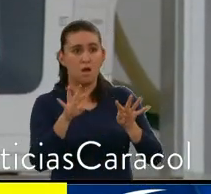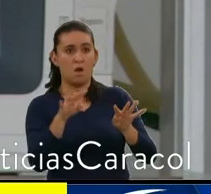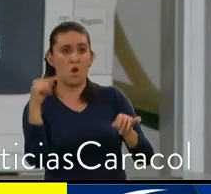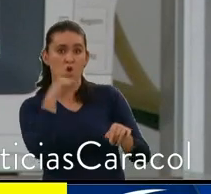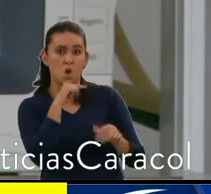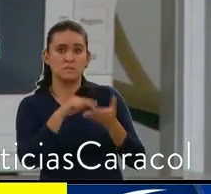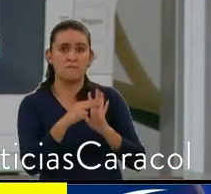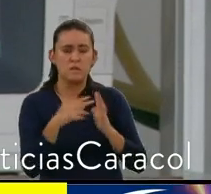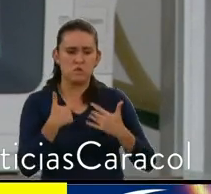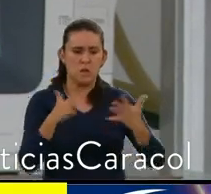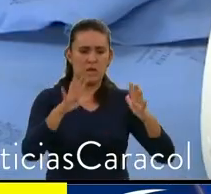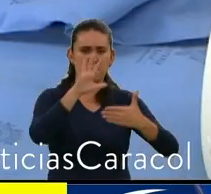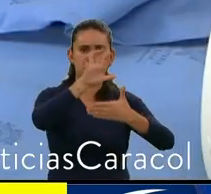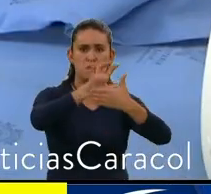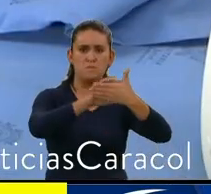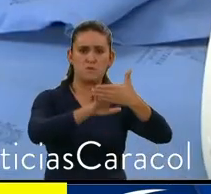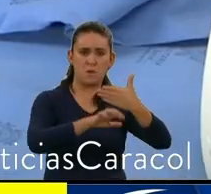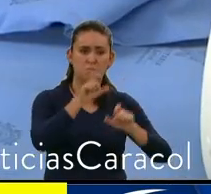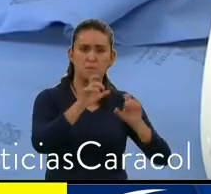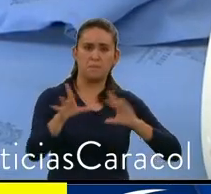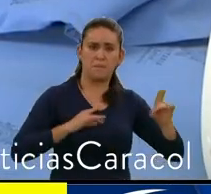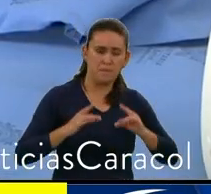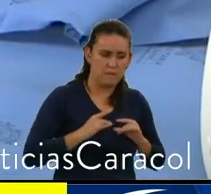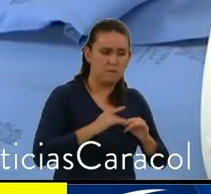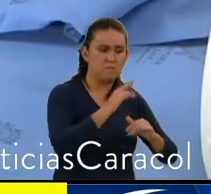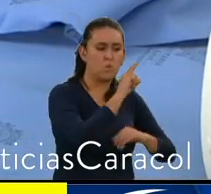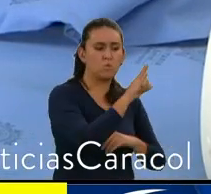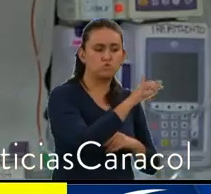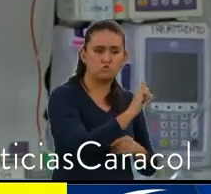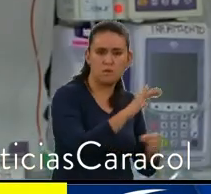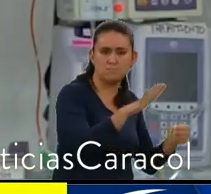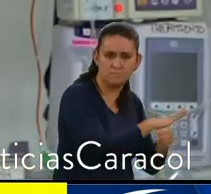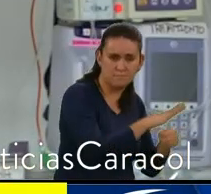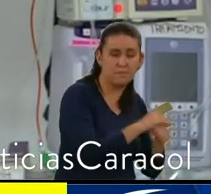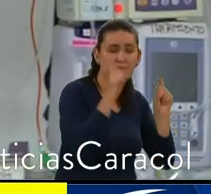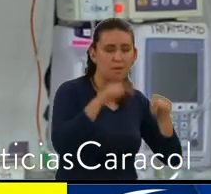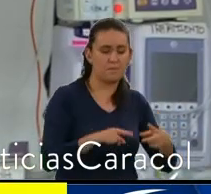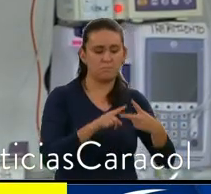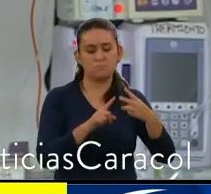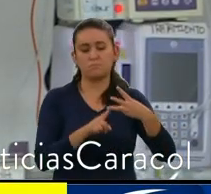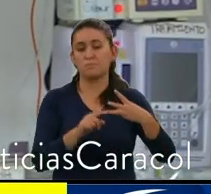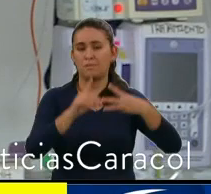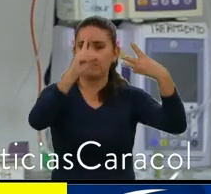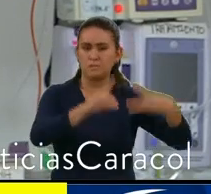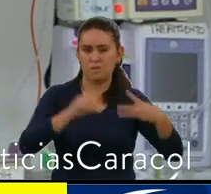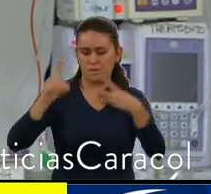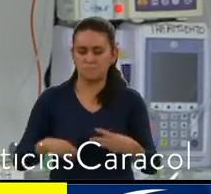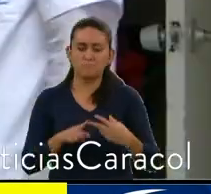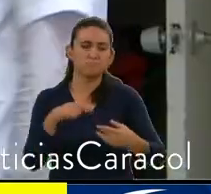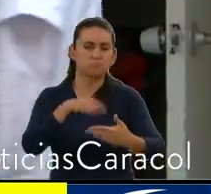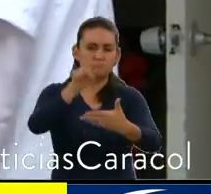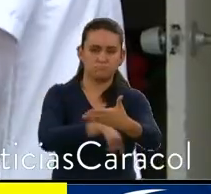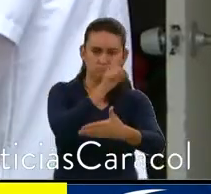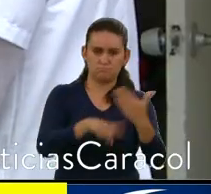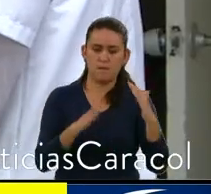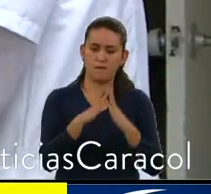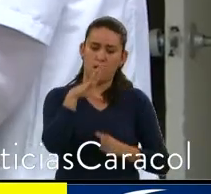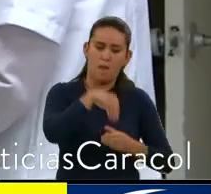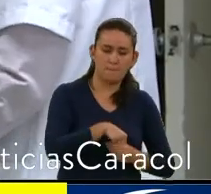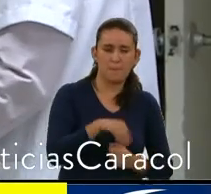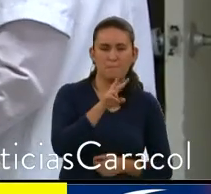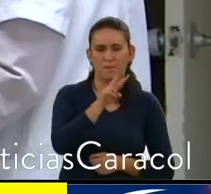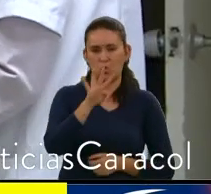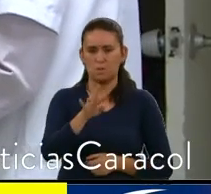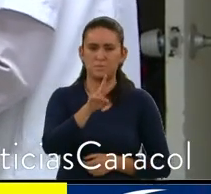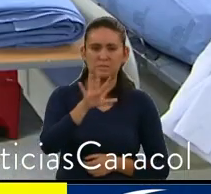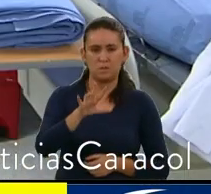cuidados intensivos por no COVID. Adicionalmente, tomamos dos decisiones, toques de queda muy fuertes, el 24, 25 y